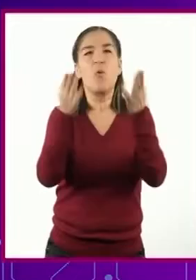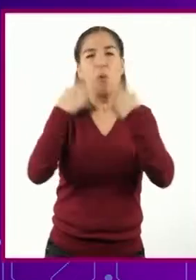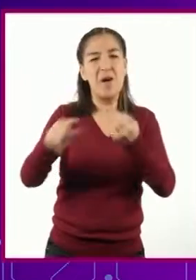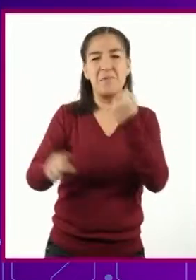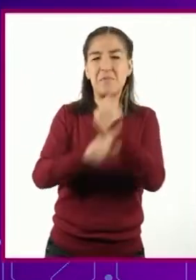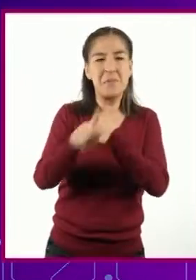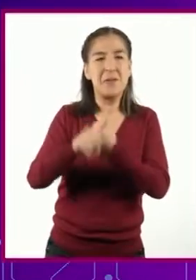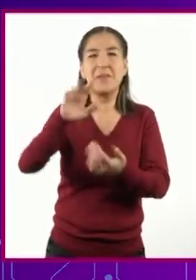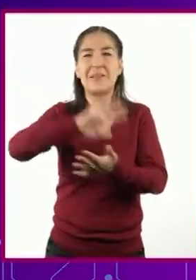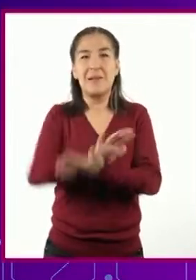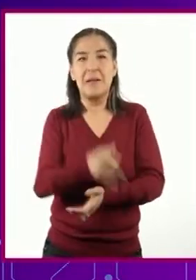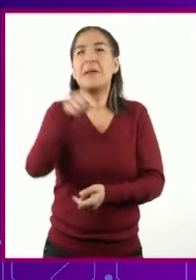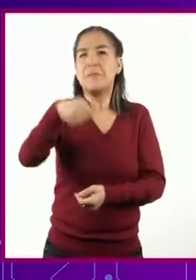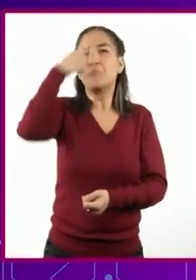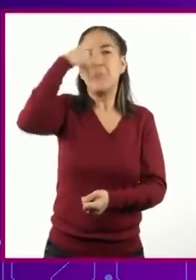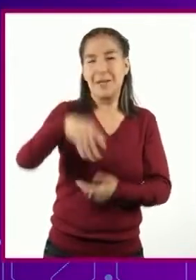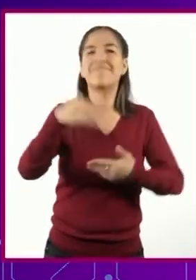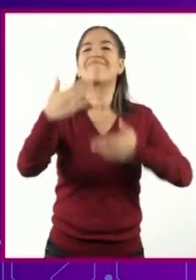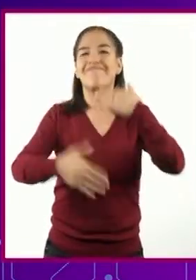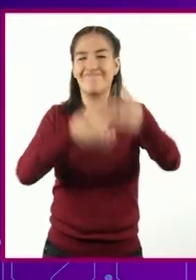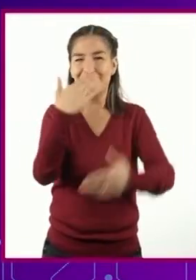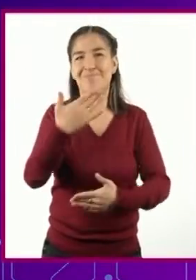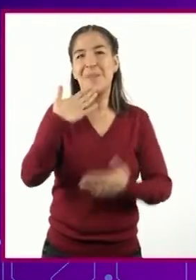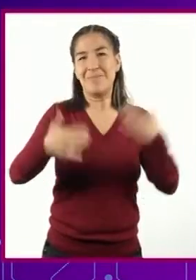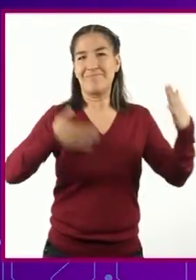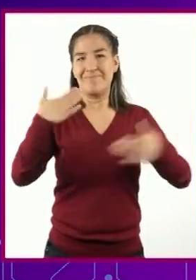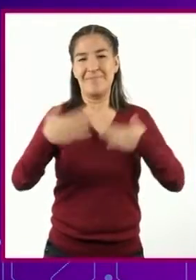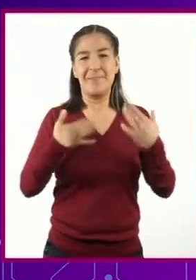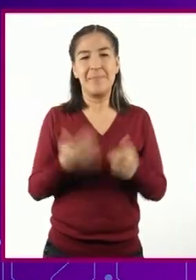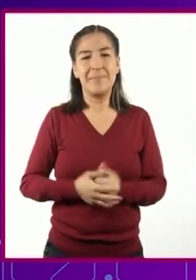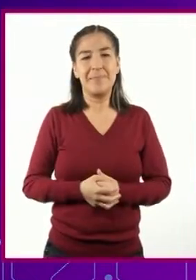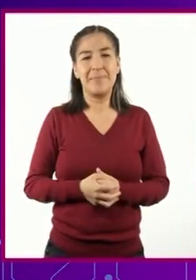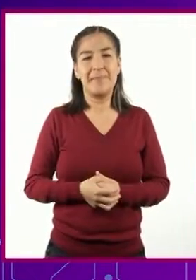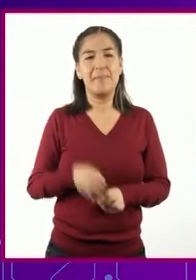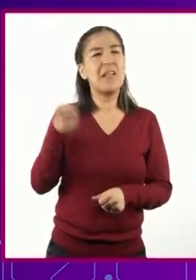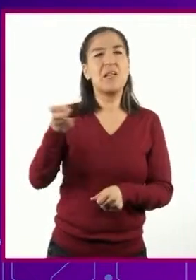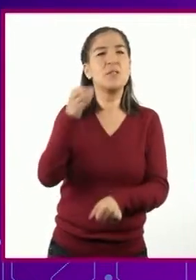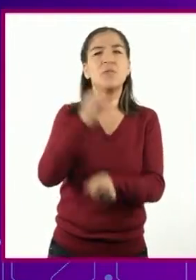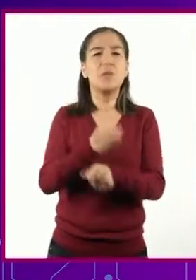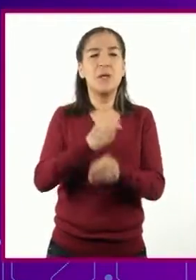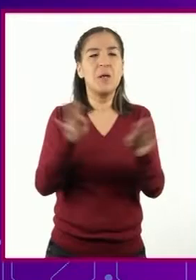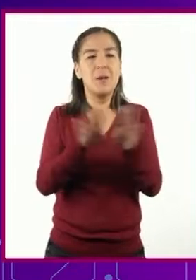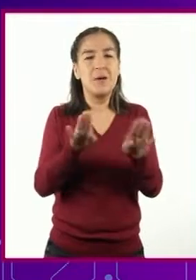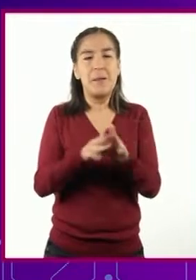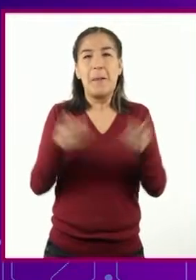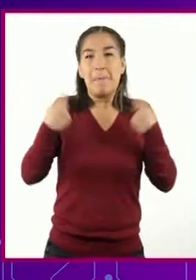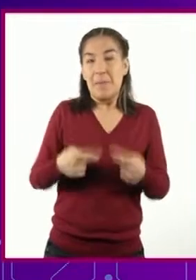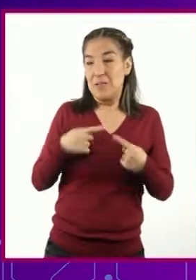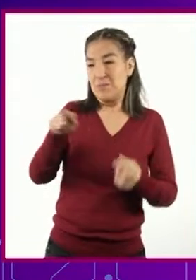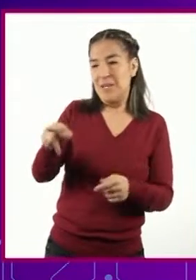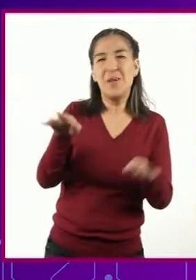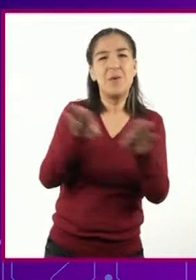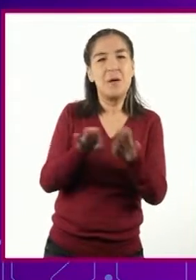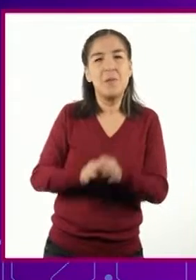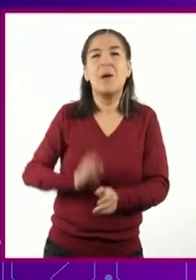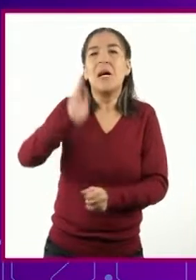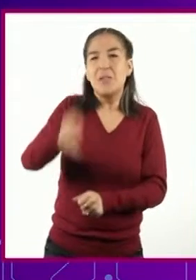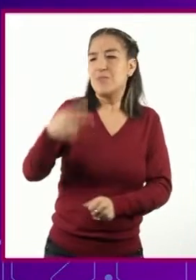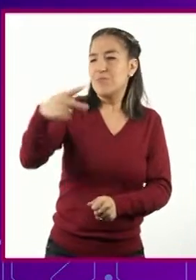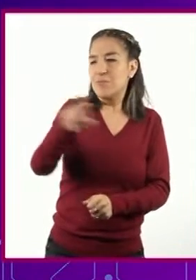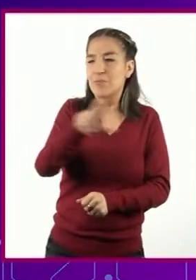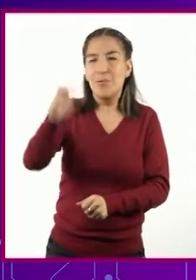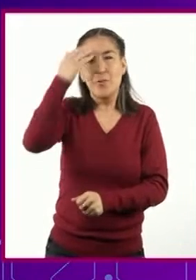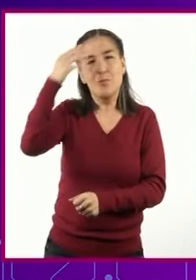que fomenta la coexistencia armónica. No solo se trata de tolerar al otro o de reconocer las